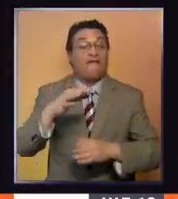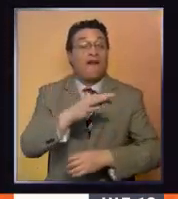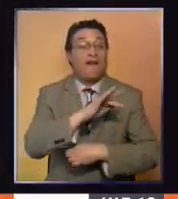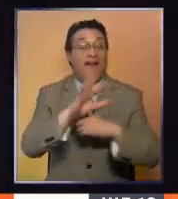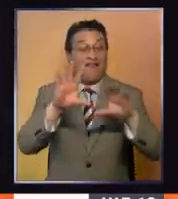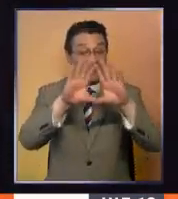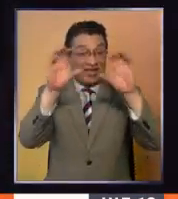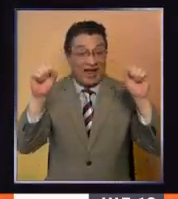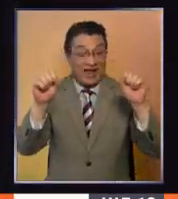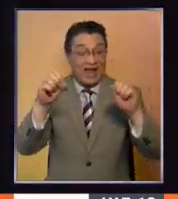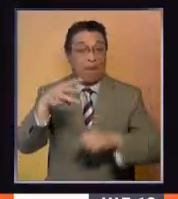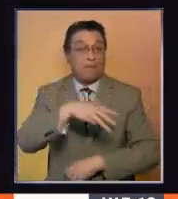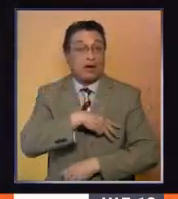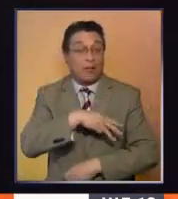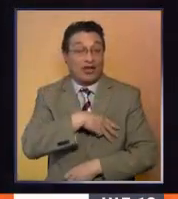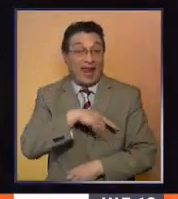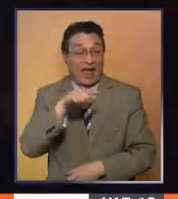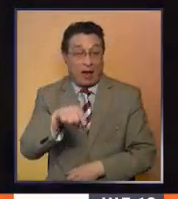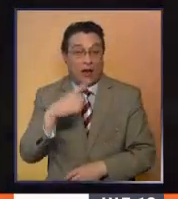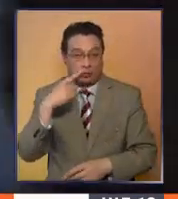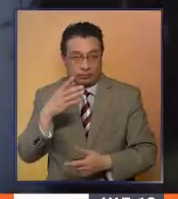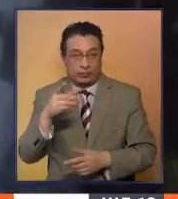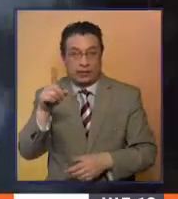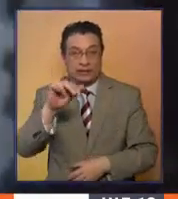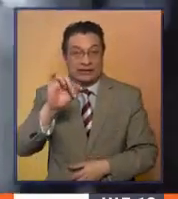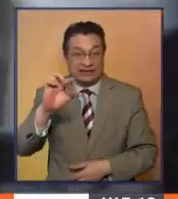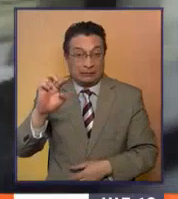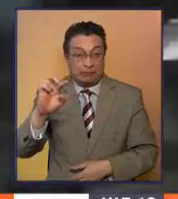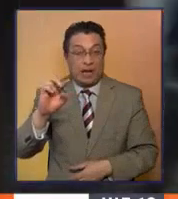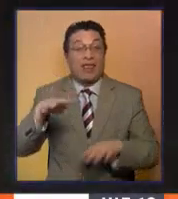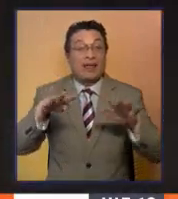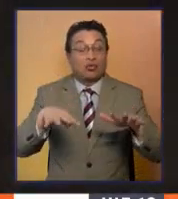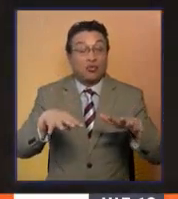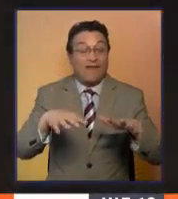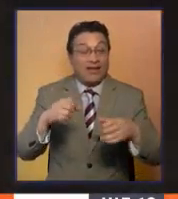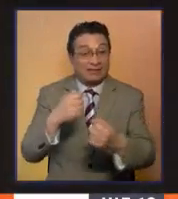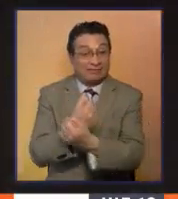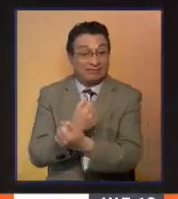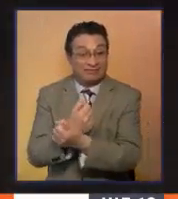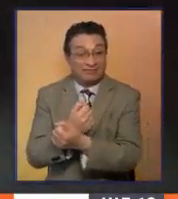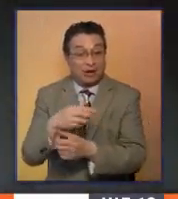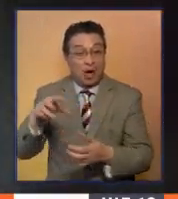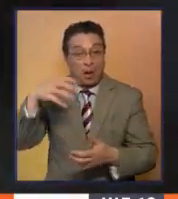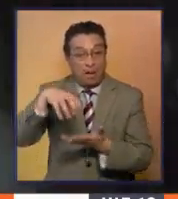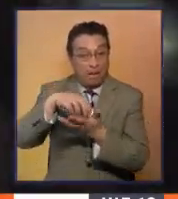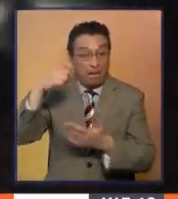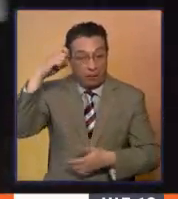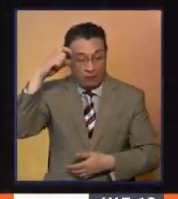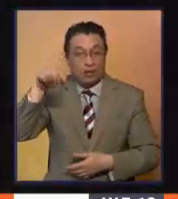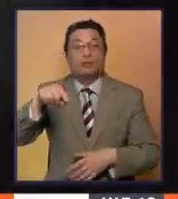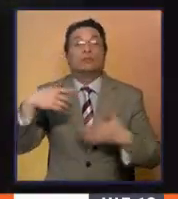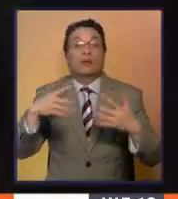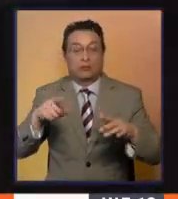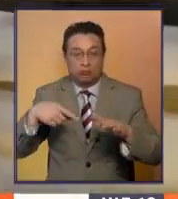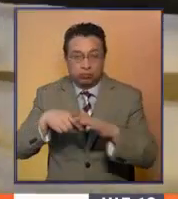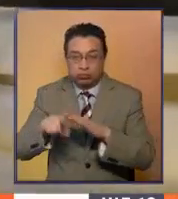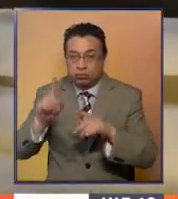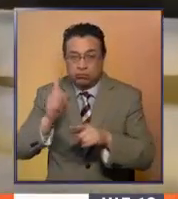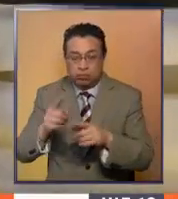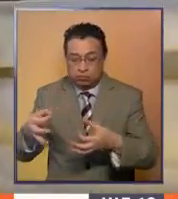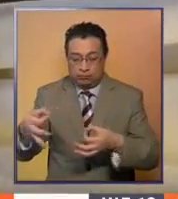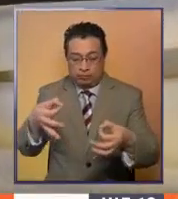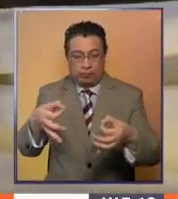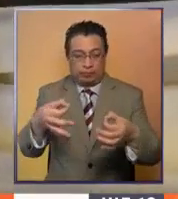llevada adelante por personal de la siss de las 19 comisaría de providencia el pasado 21 de junio se ejecutaron distintas órdenes de